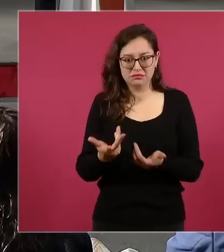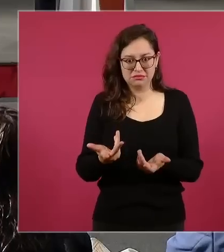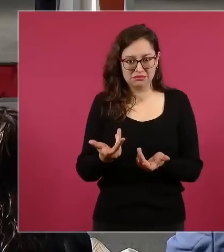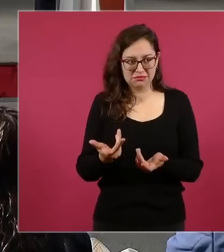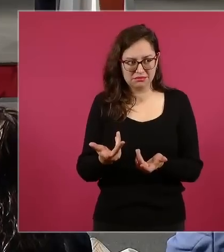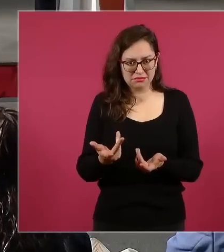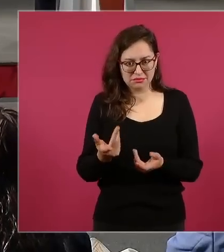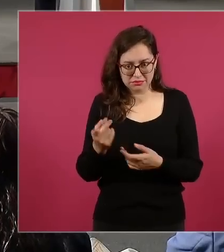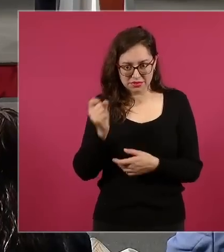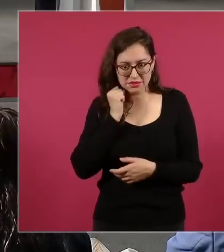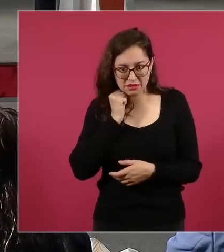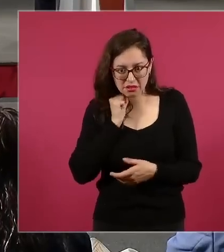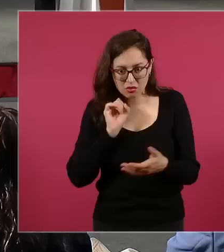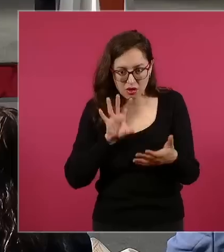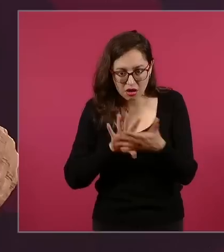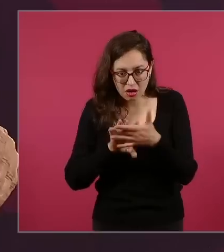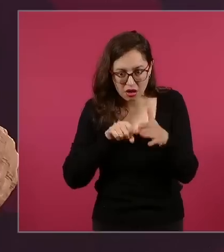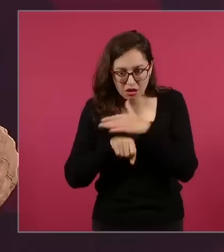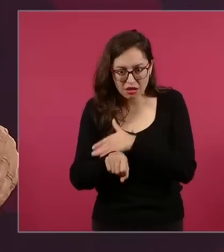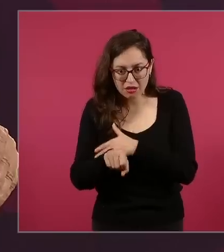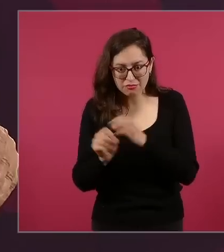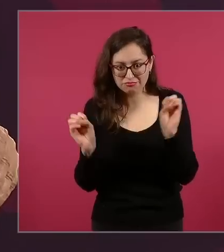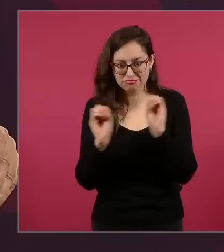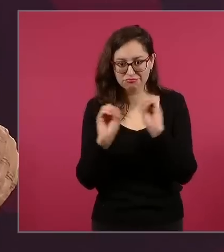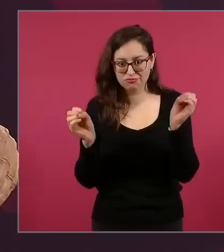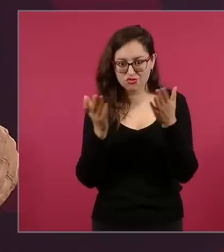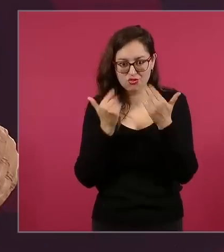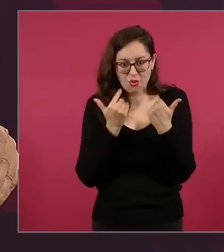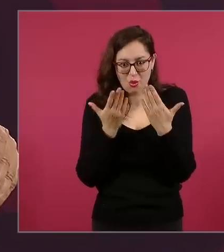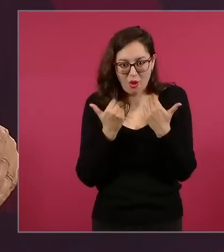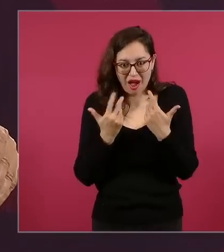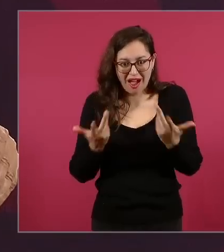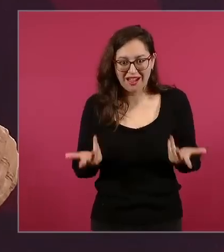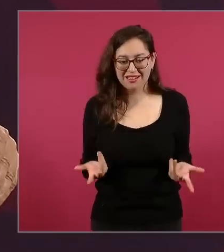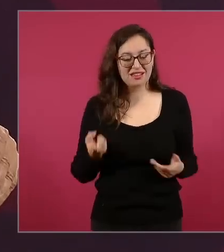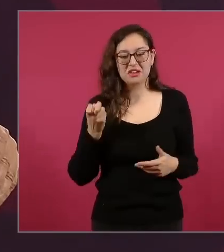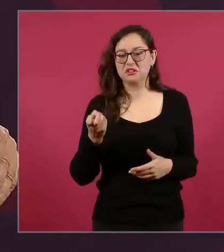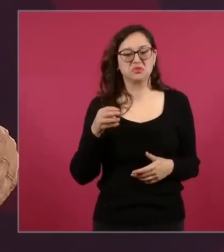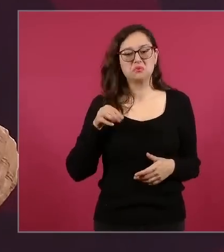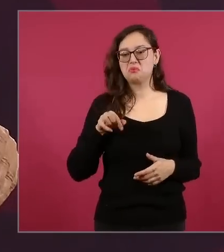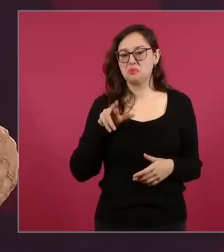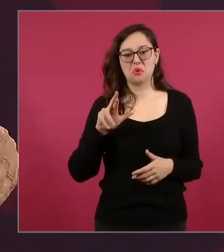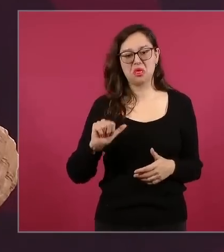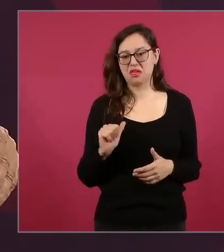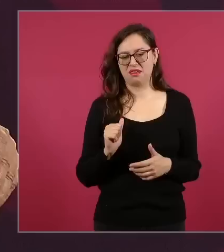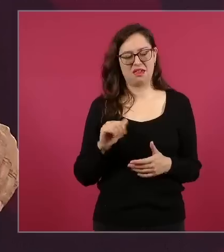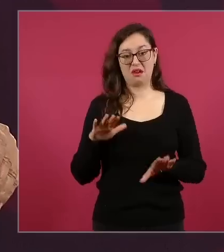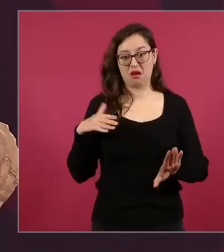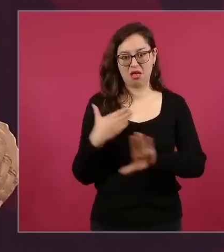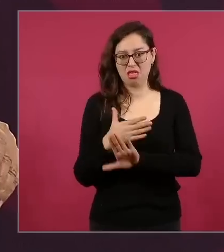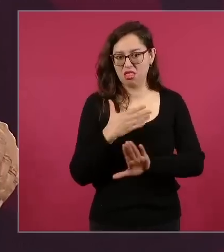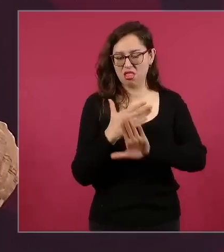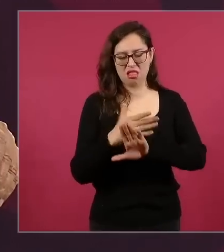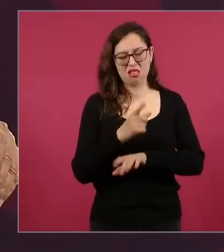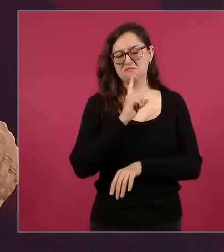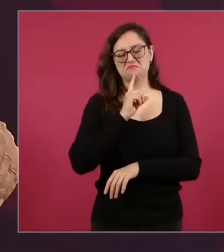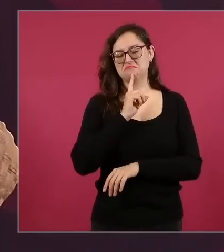No, eso no lo hacen los dirigentes que